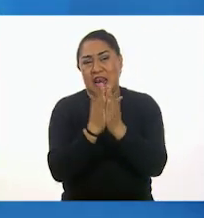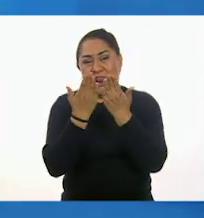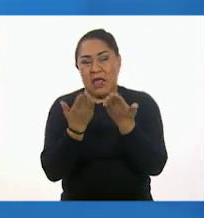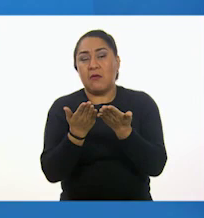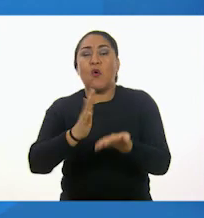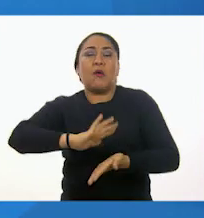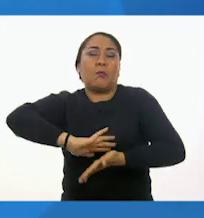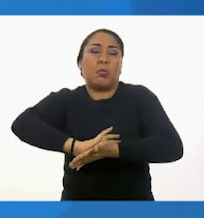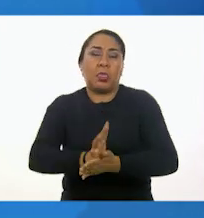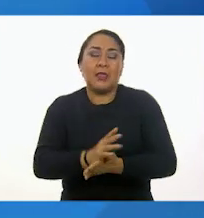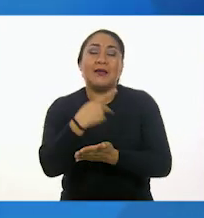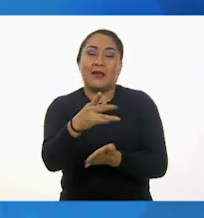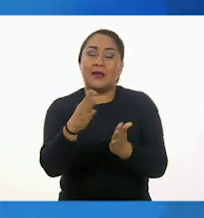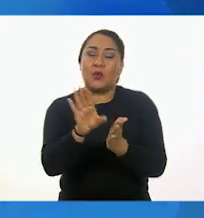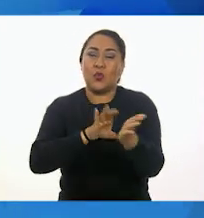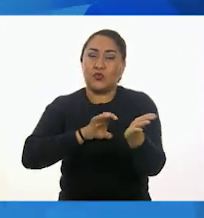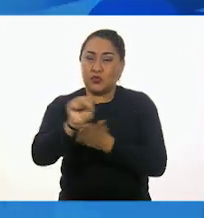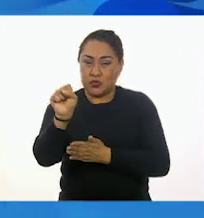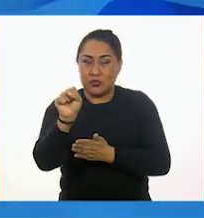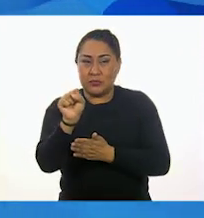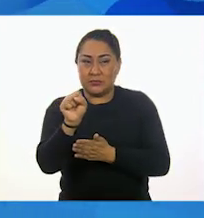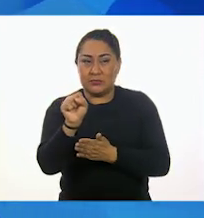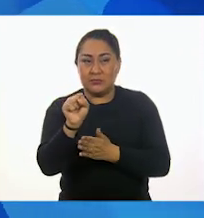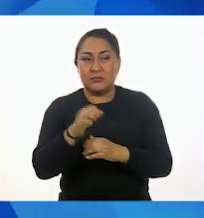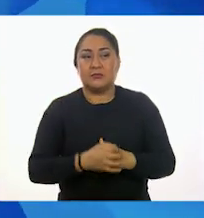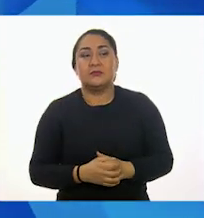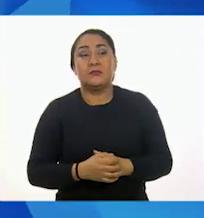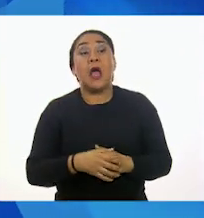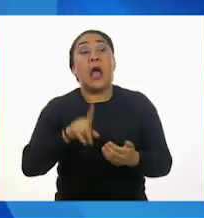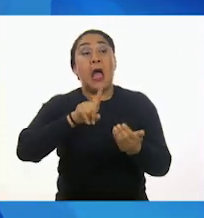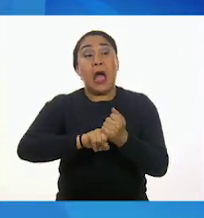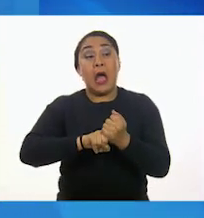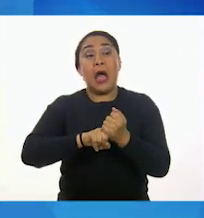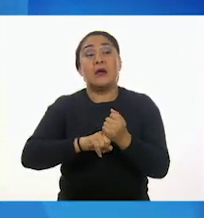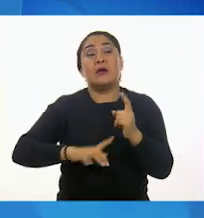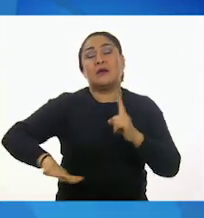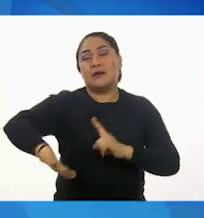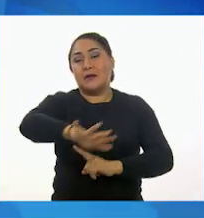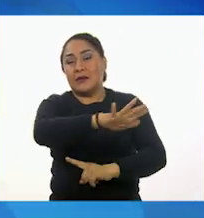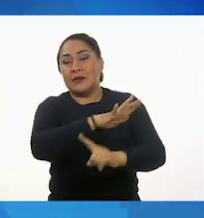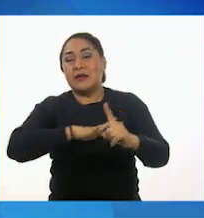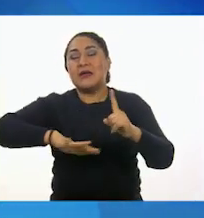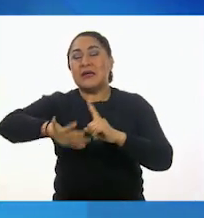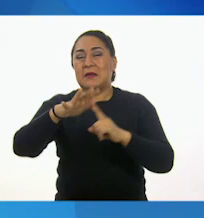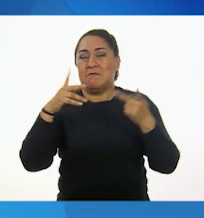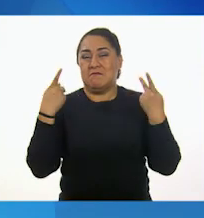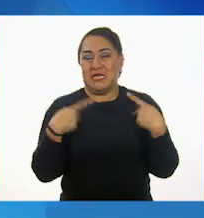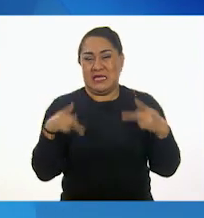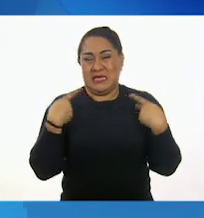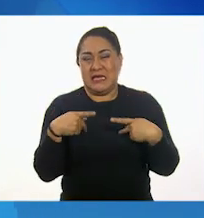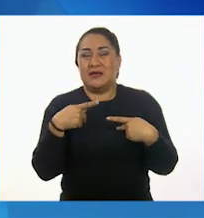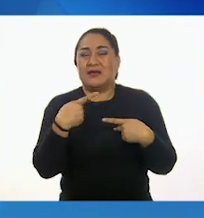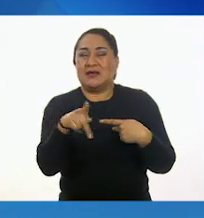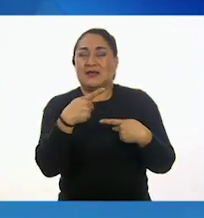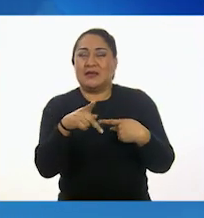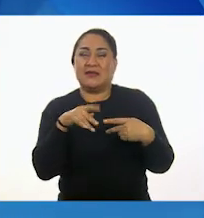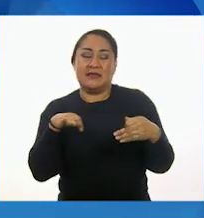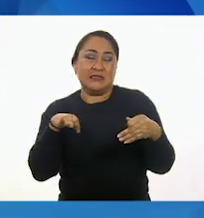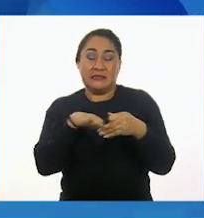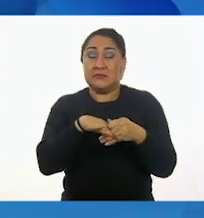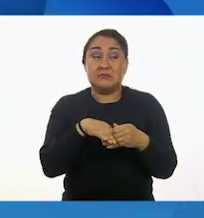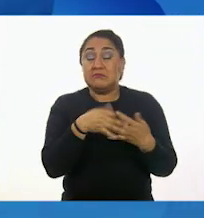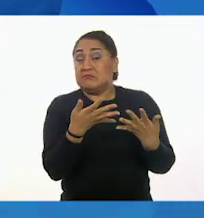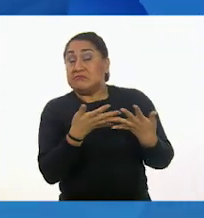la Constitución, con los ojos pequeños, rodeado de sus allegados que no le